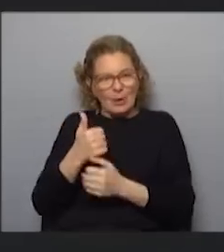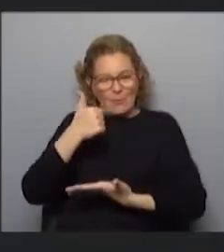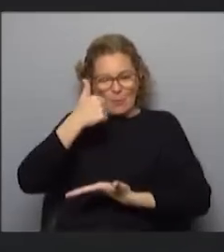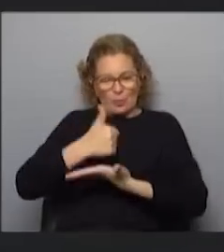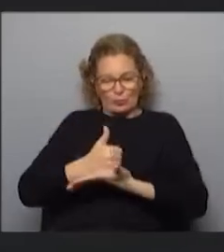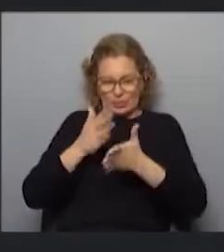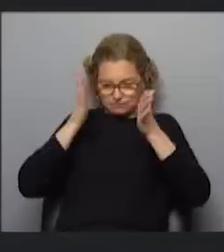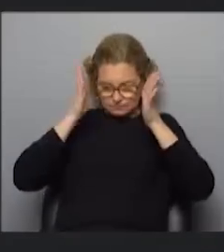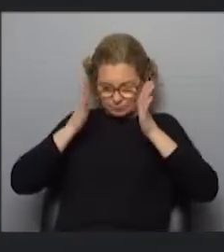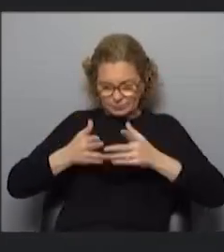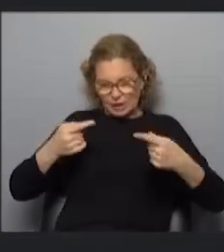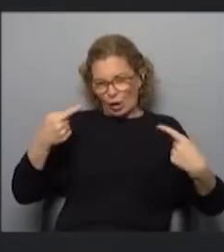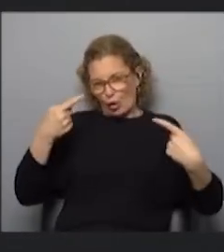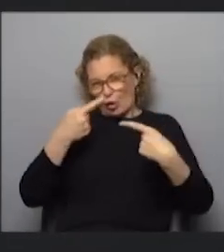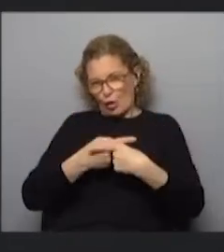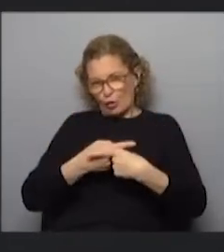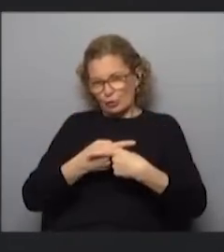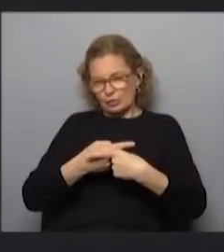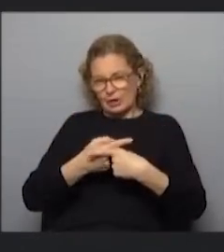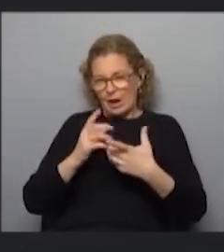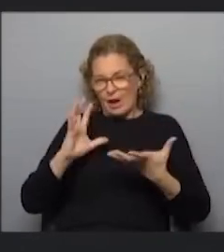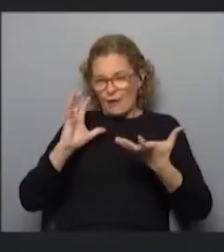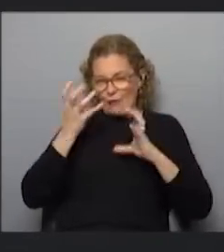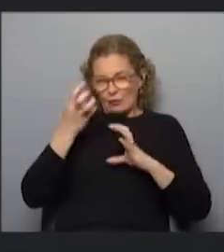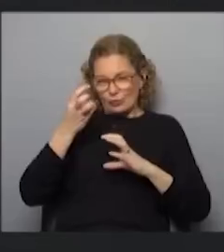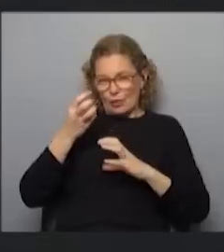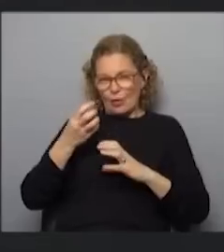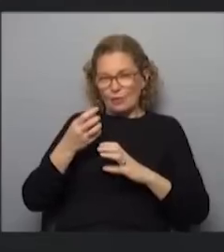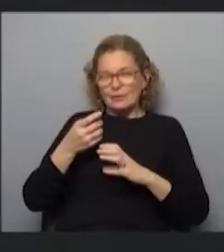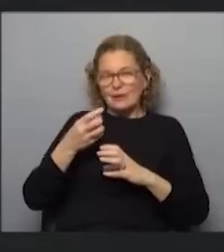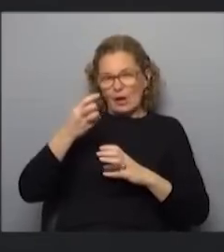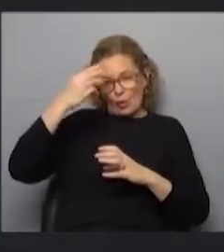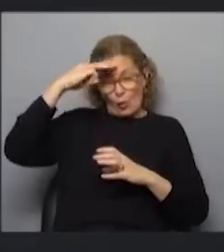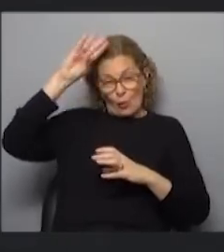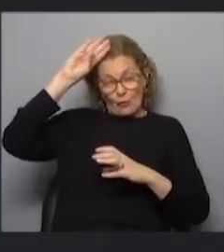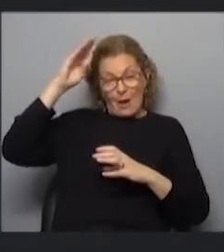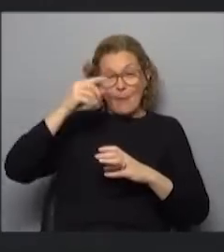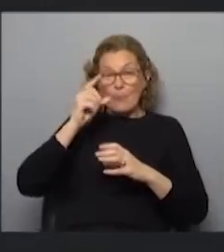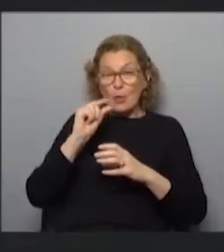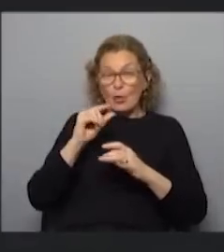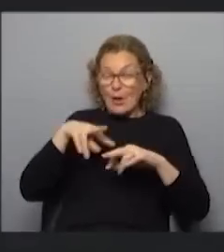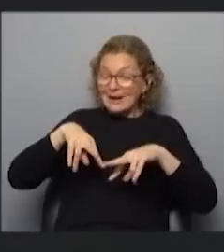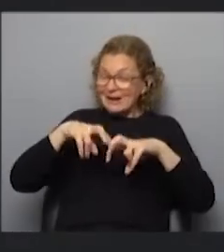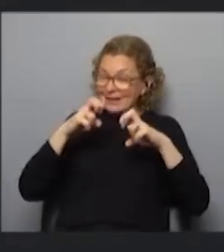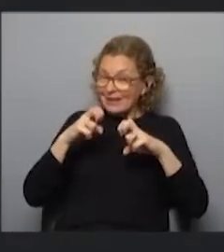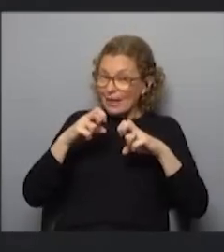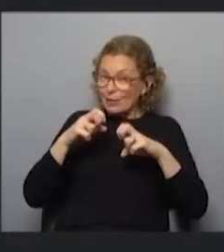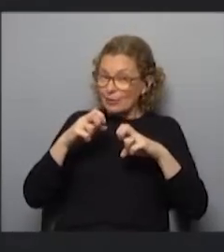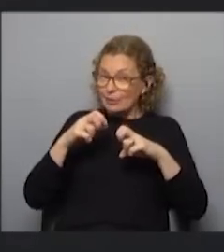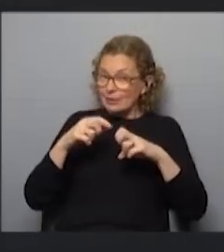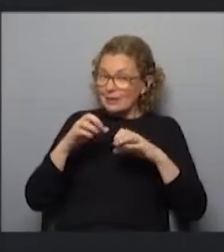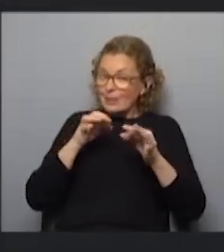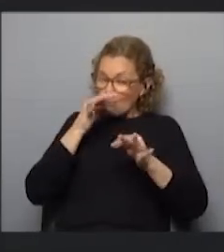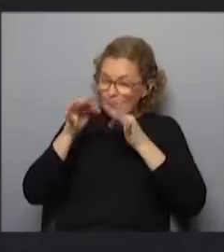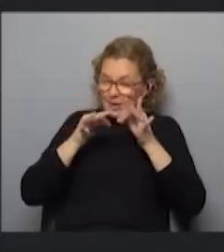tan radicalmente contraria hacia la emergencia de la revolución cubana constituye uno de los elementos poco analizados hasta el momento que contribuyen